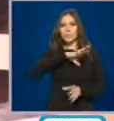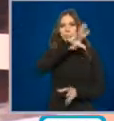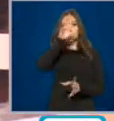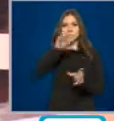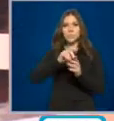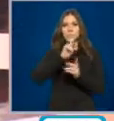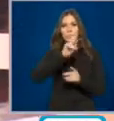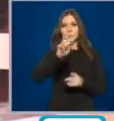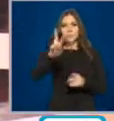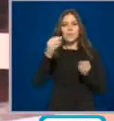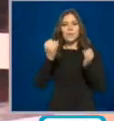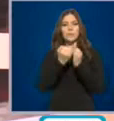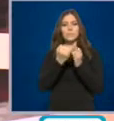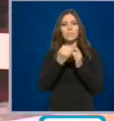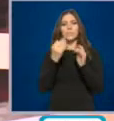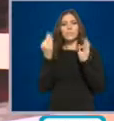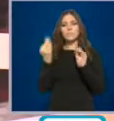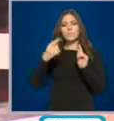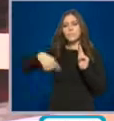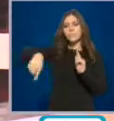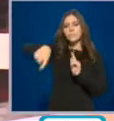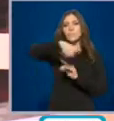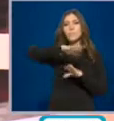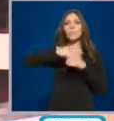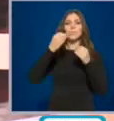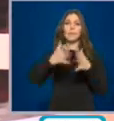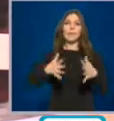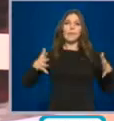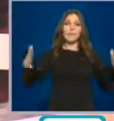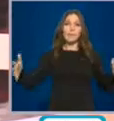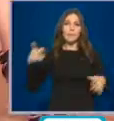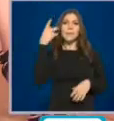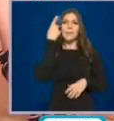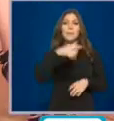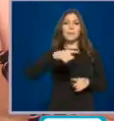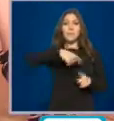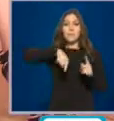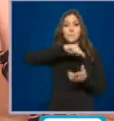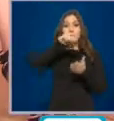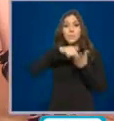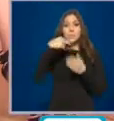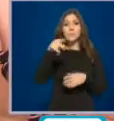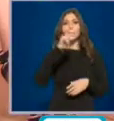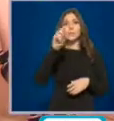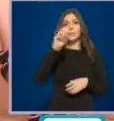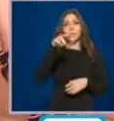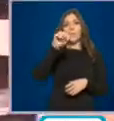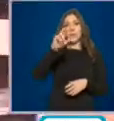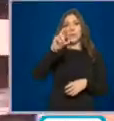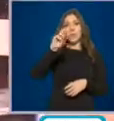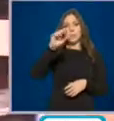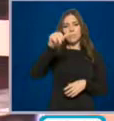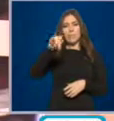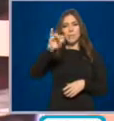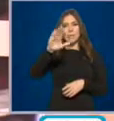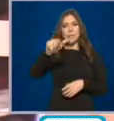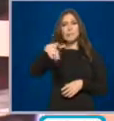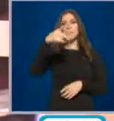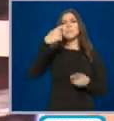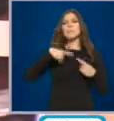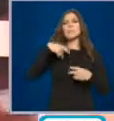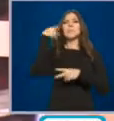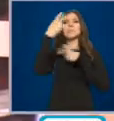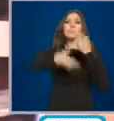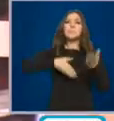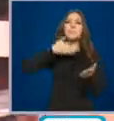Puerto Vallarta, incluso los alrededores, porque es muy grande, ¿no? Sí. Pero bueno, la zona romántica es muy conocida para ir en las noches, tomar la